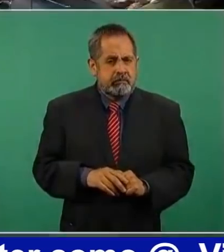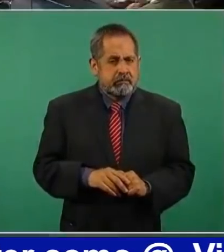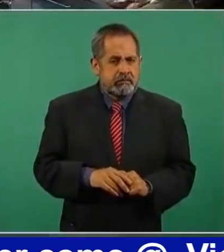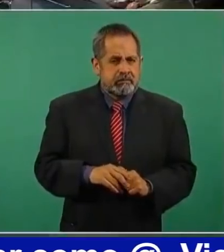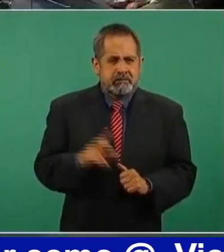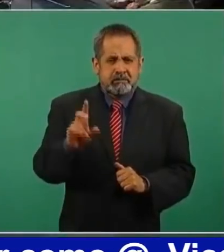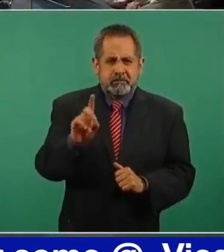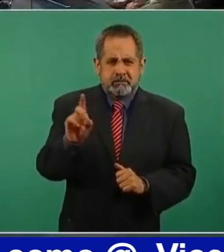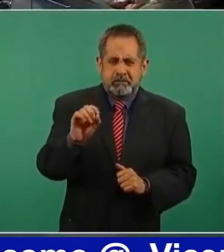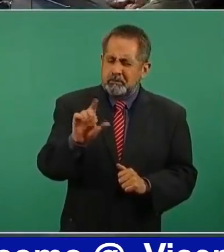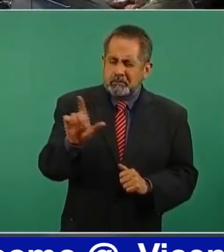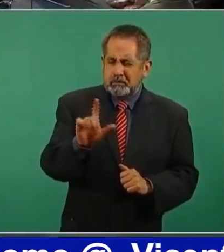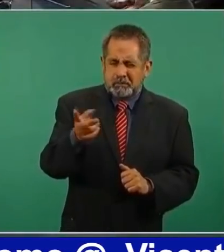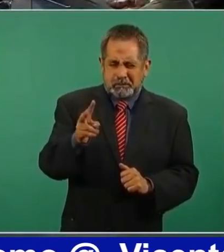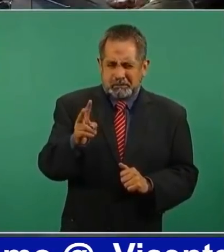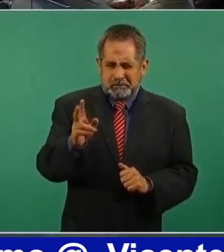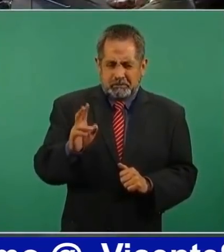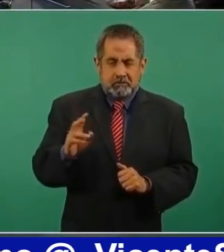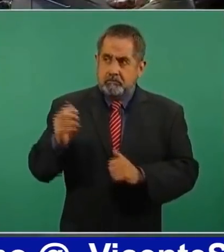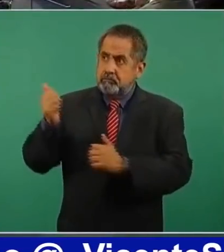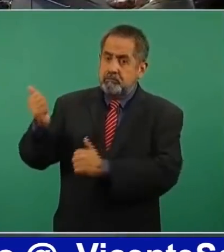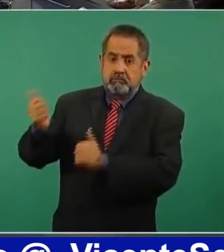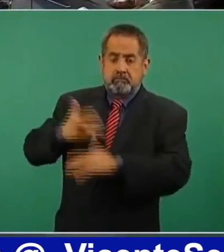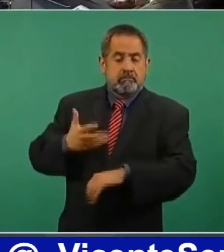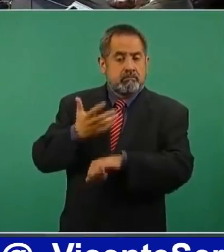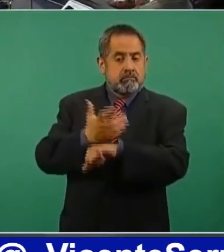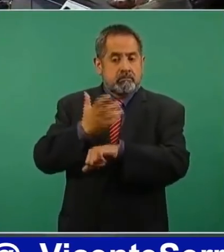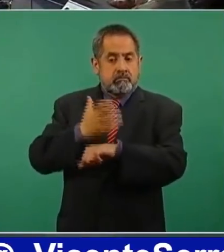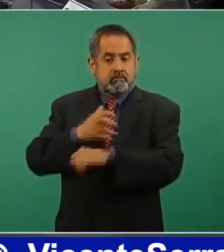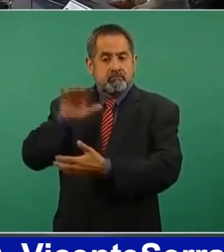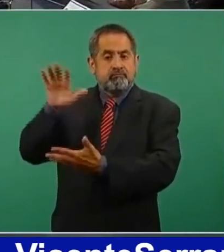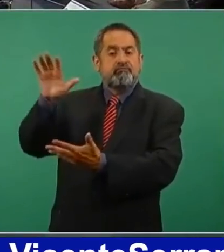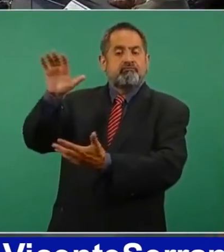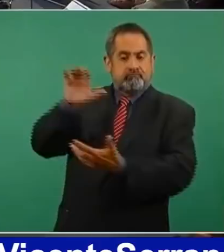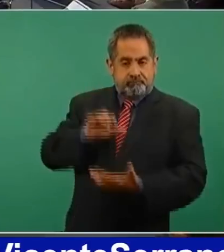o lunes, nos envían de Estados Unidos